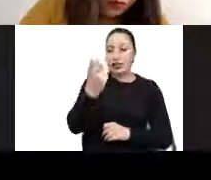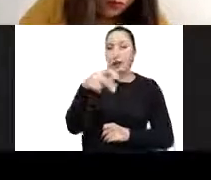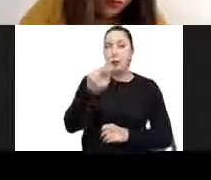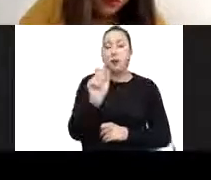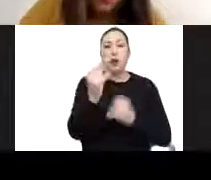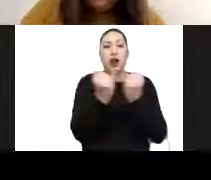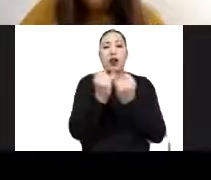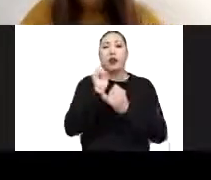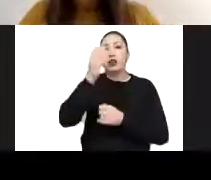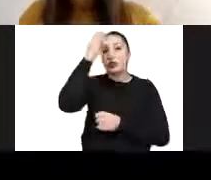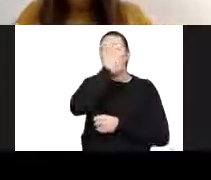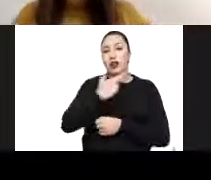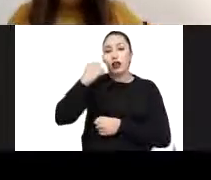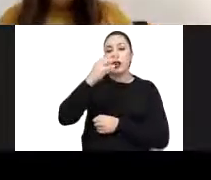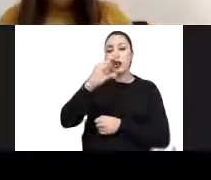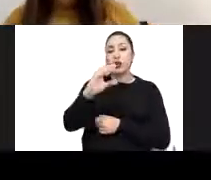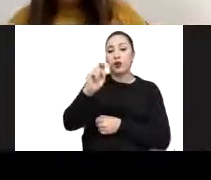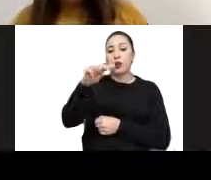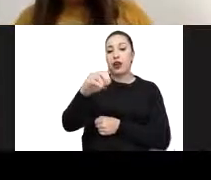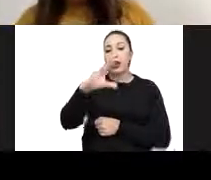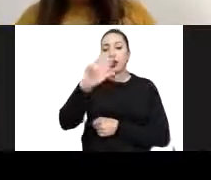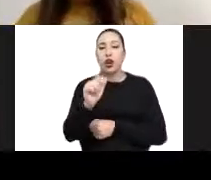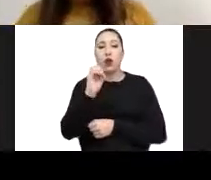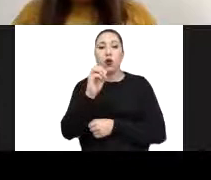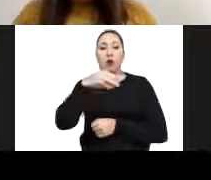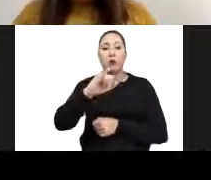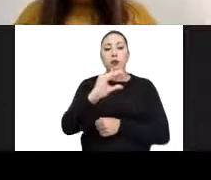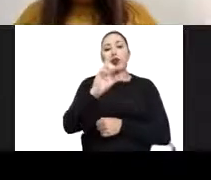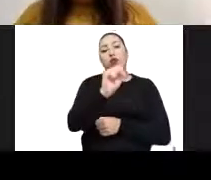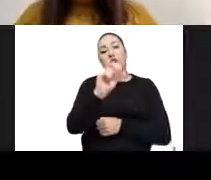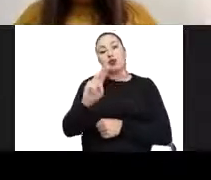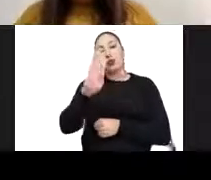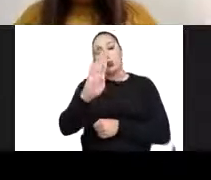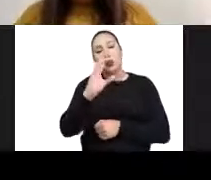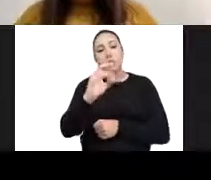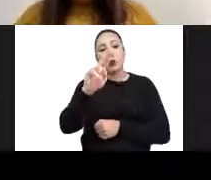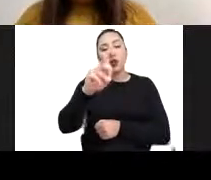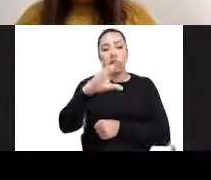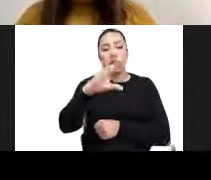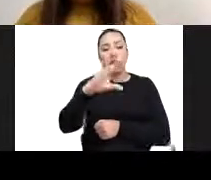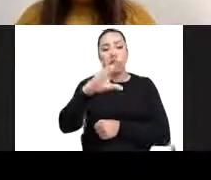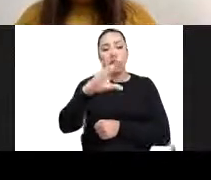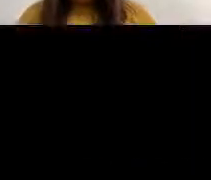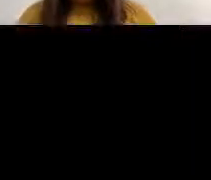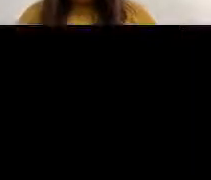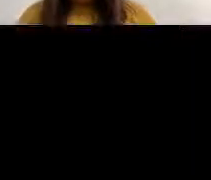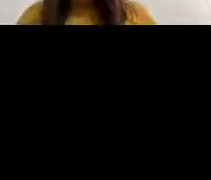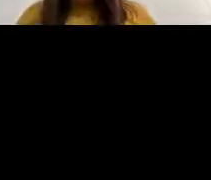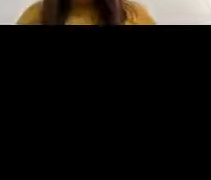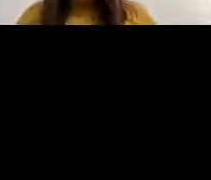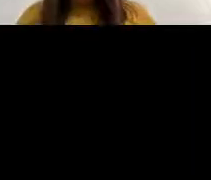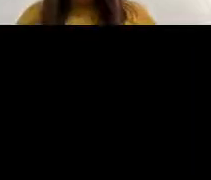cuenca, pero también a nivel de las microcuencas y lo que llamamos nosotros las subcuencas, ¿no? Ya sabemos que el territorio de la Ciudad de